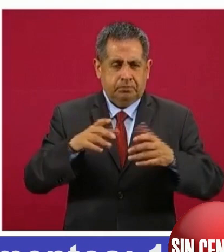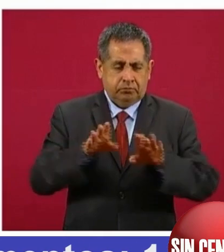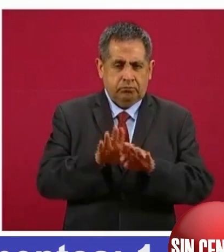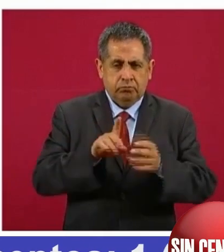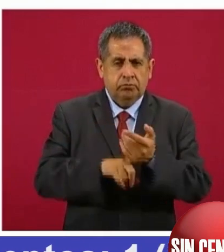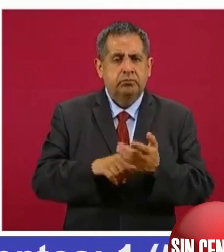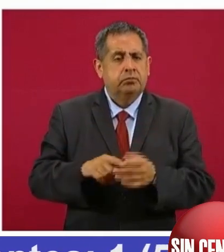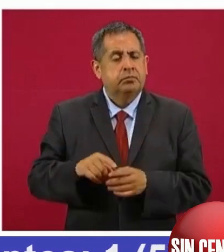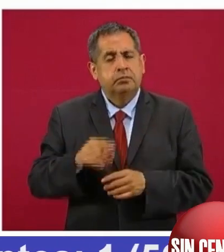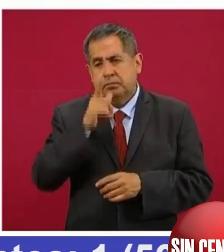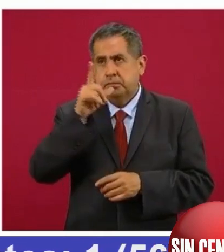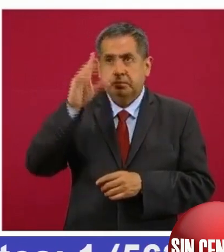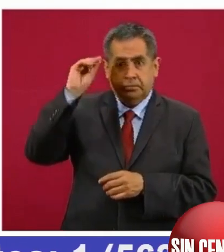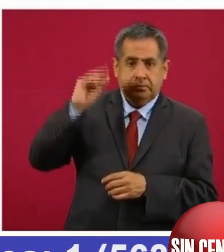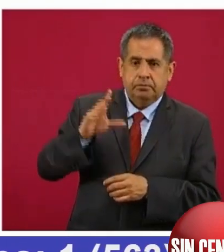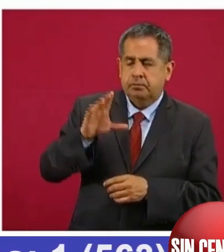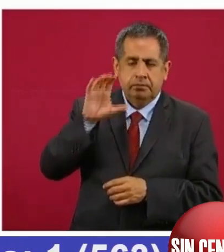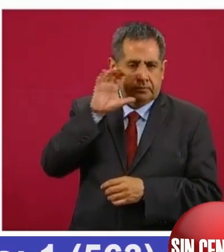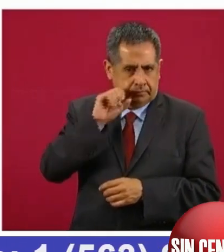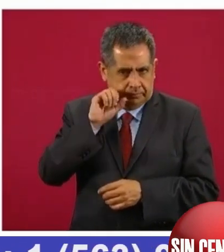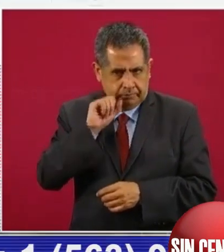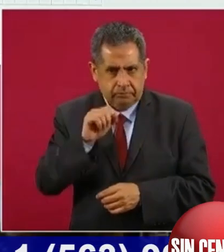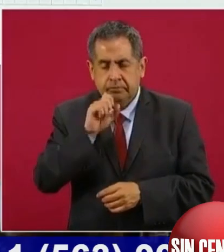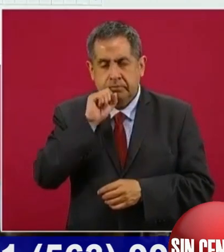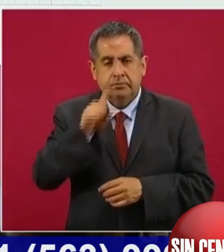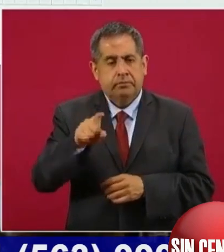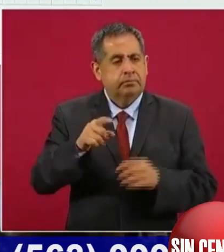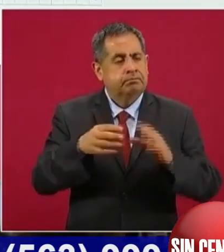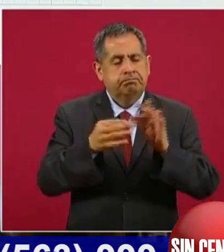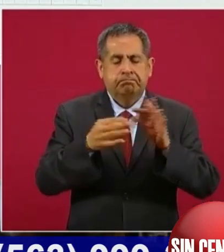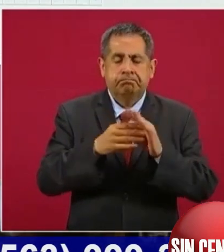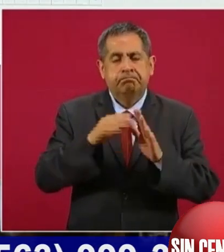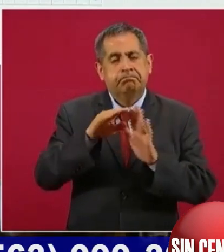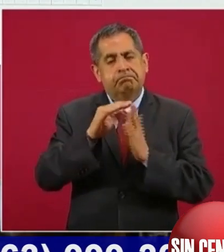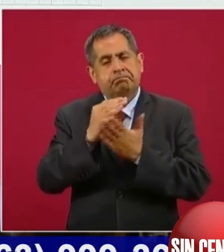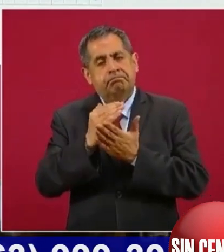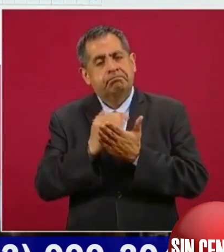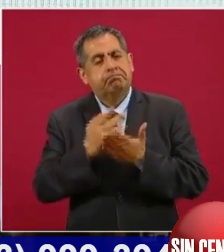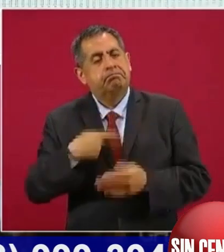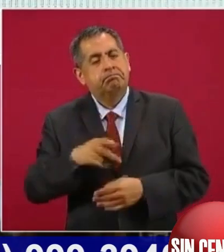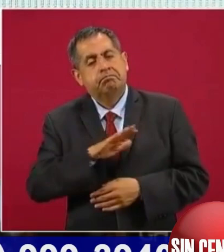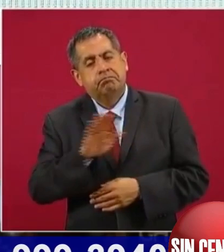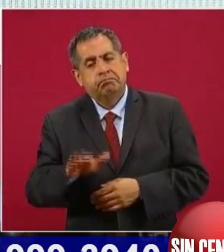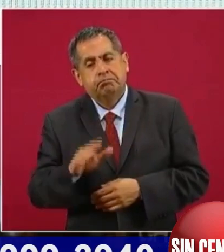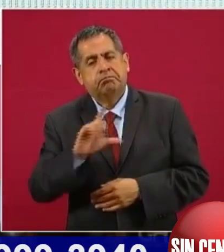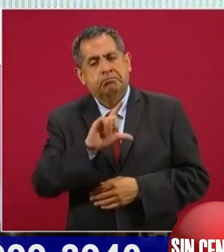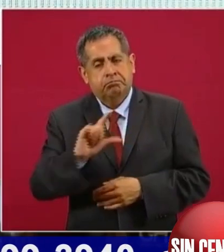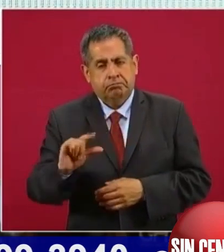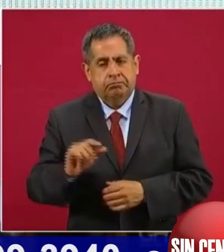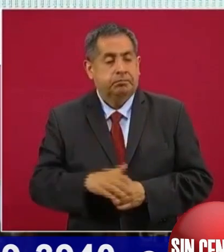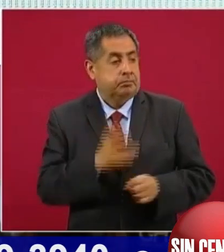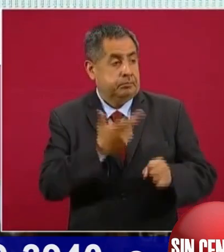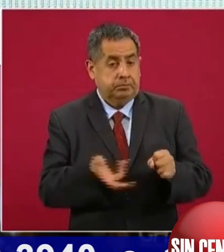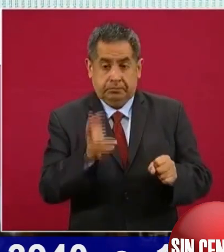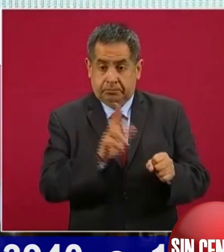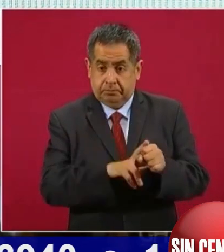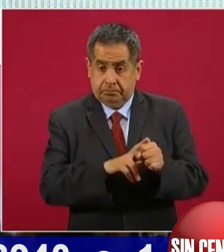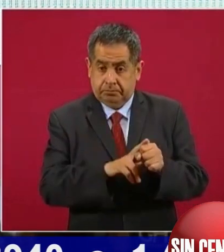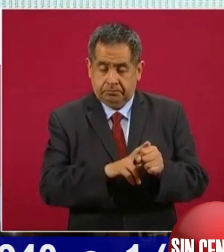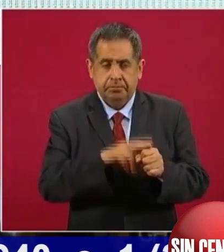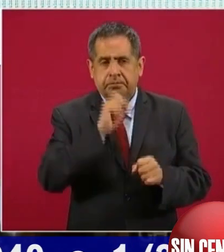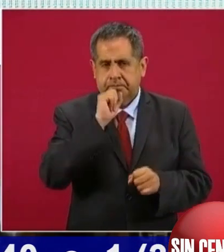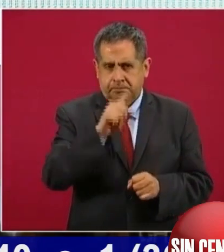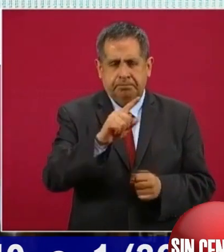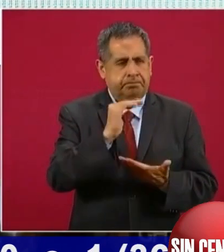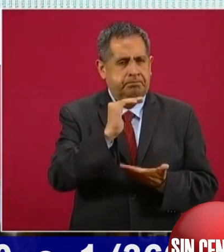en semáforo naranja y las defunciones muestran un descenso, igual que en la siguiente, la hospitalización se ha mantenido en